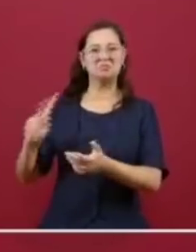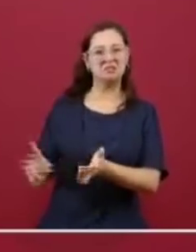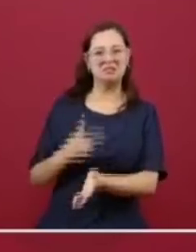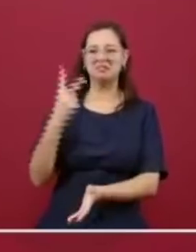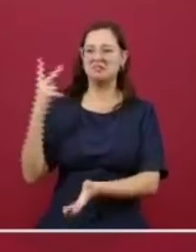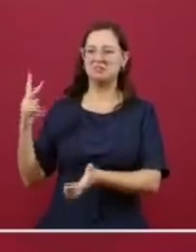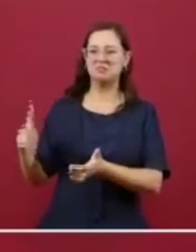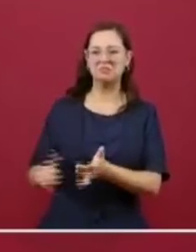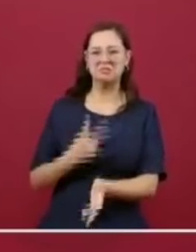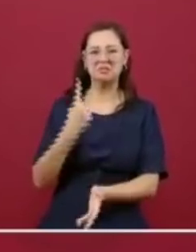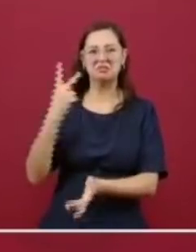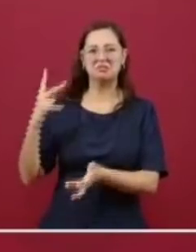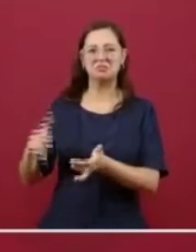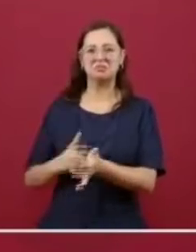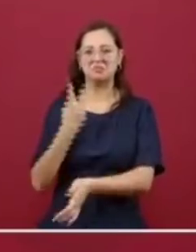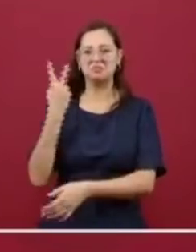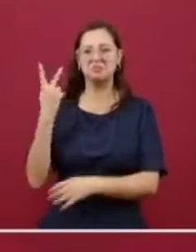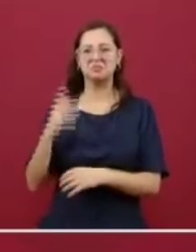llamadas